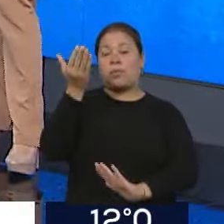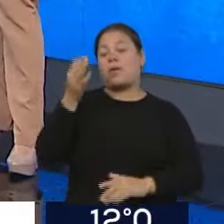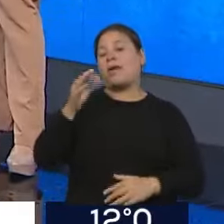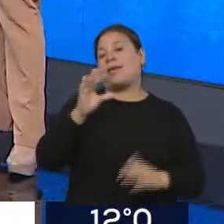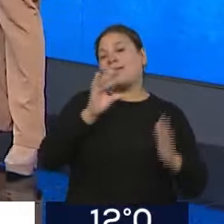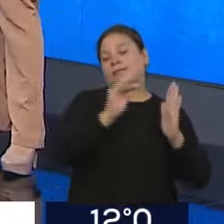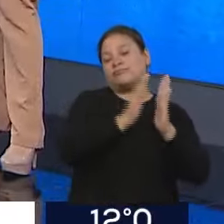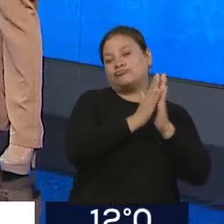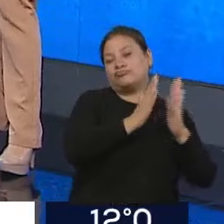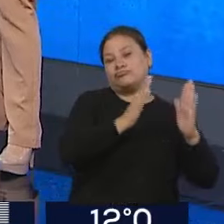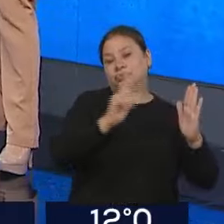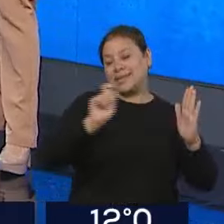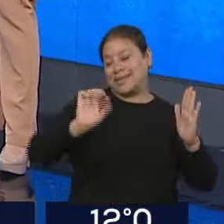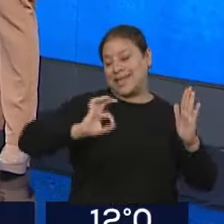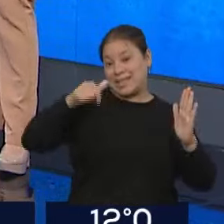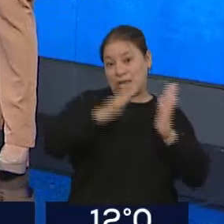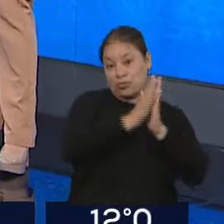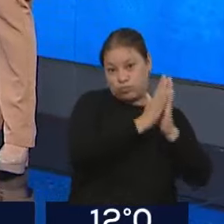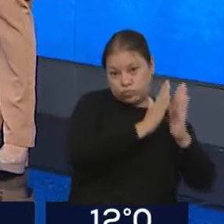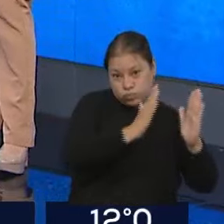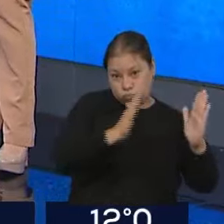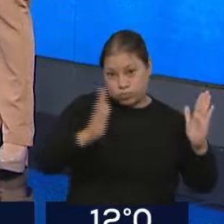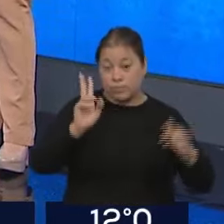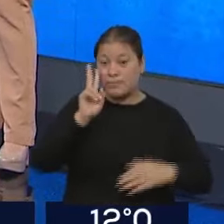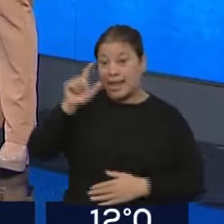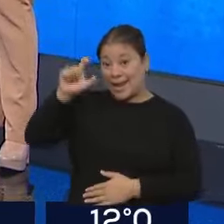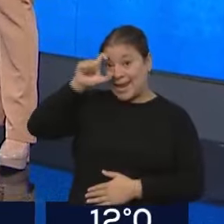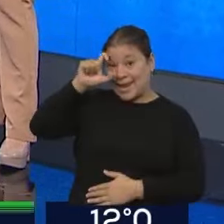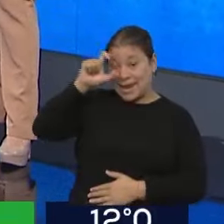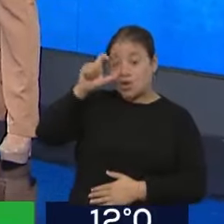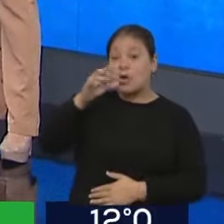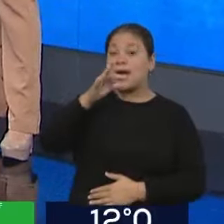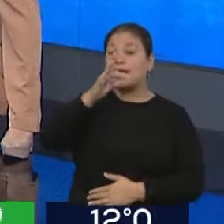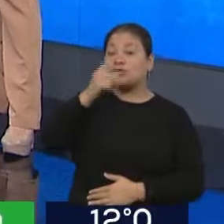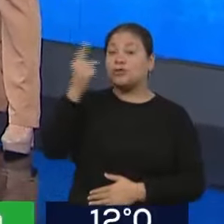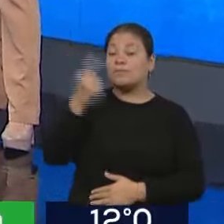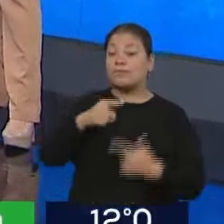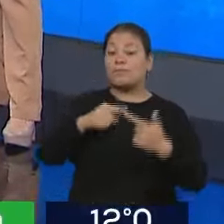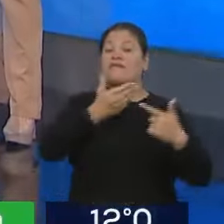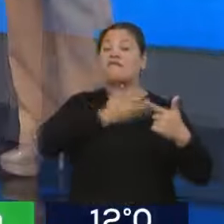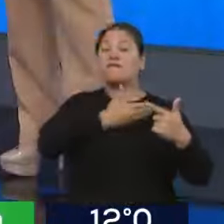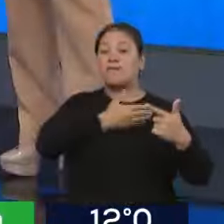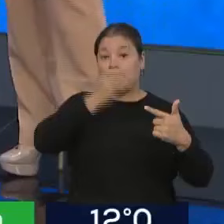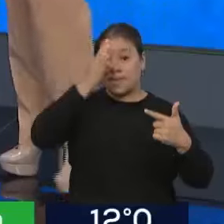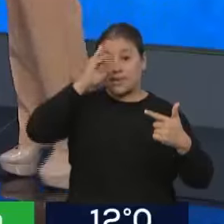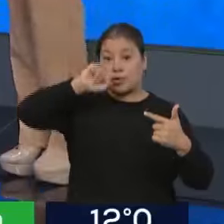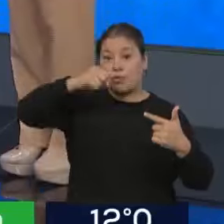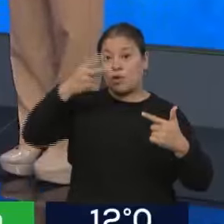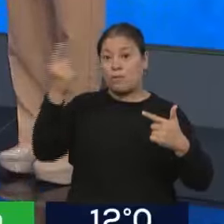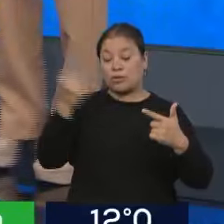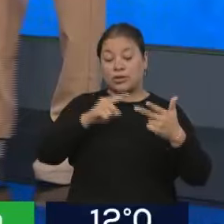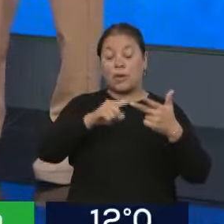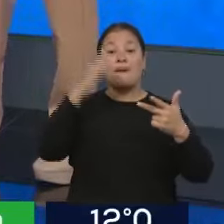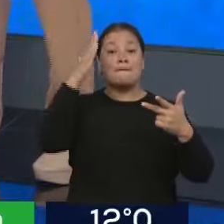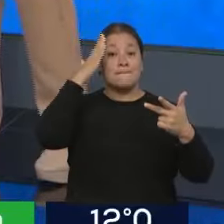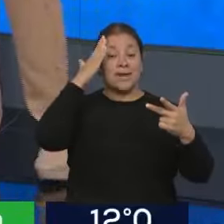sido medidos e informados? Fíjate, en enero 14%, en febrero 20,2%, en